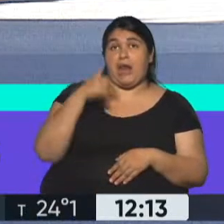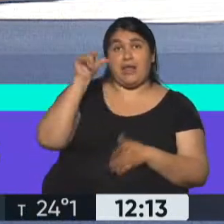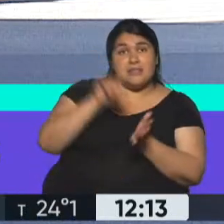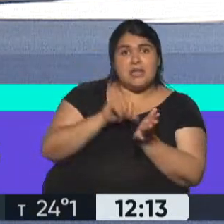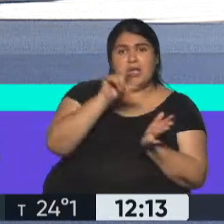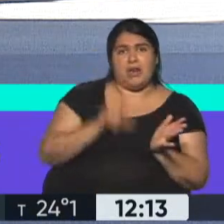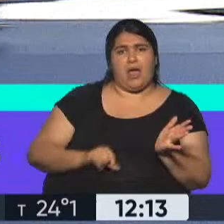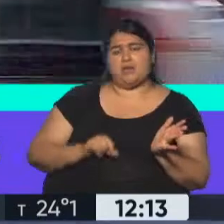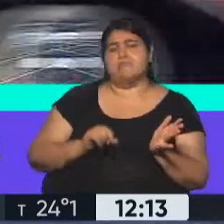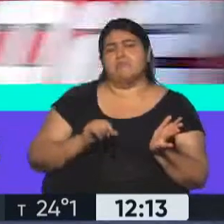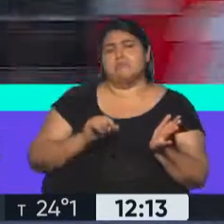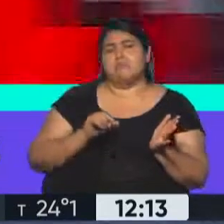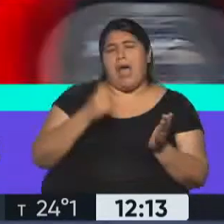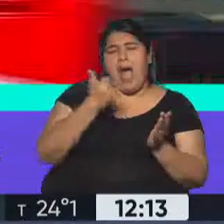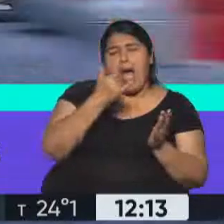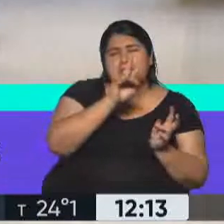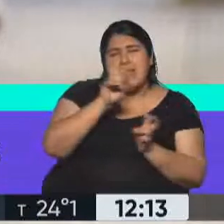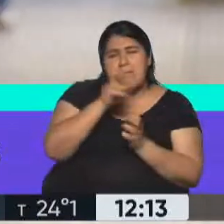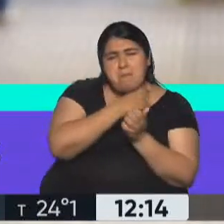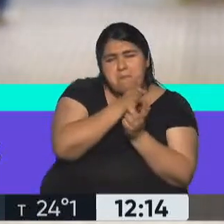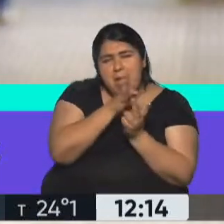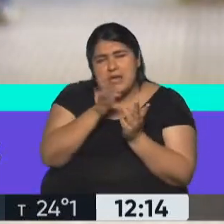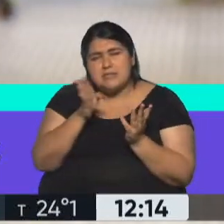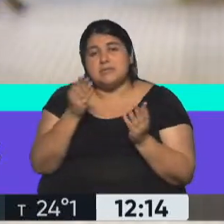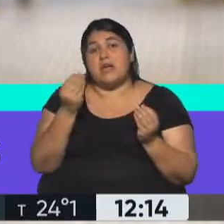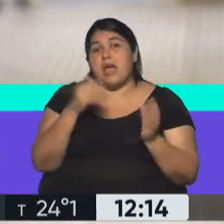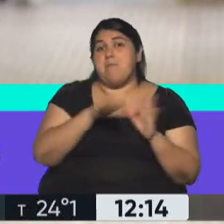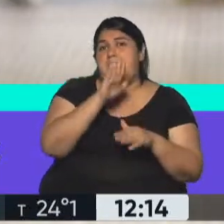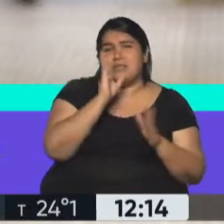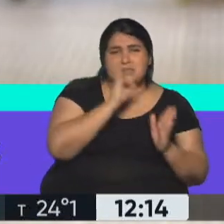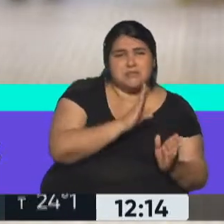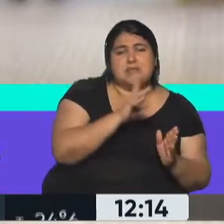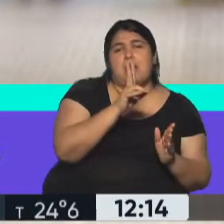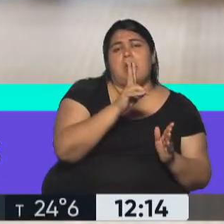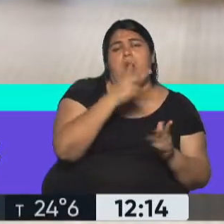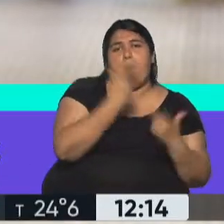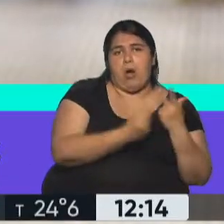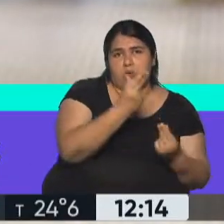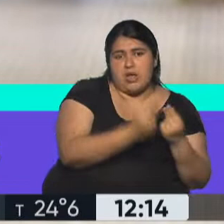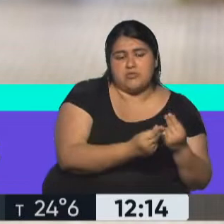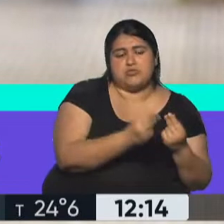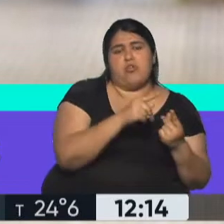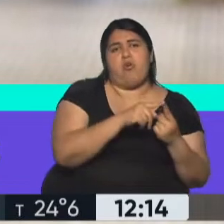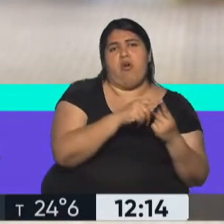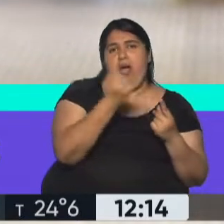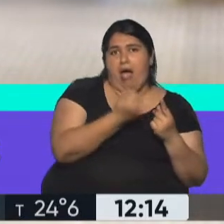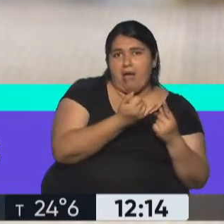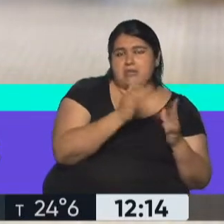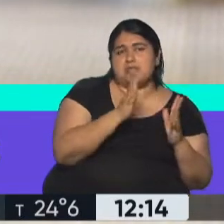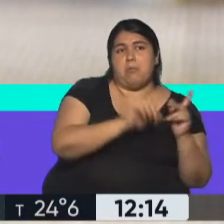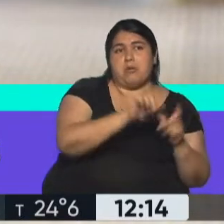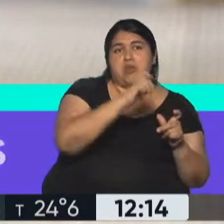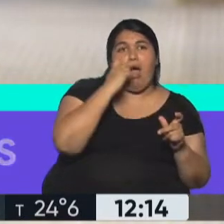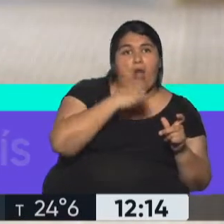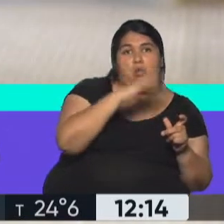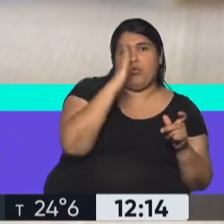hay varios factores. Uno de los factores principales es la tasa de vacunación, la tasa de cobertura con vacunas en adultos y ahora